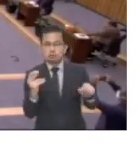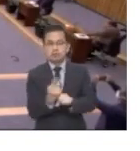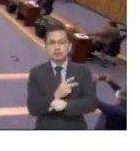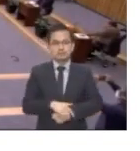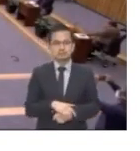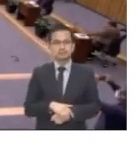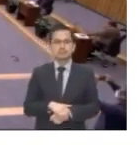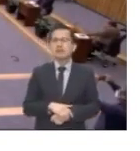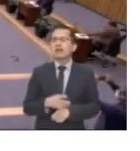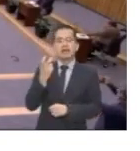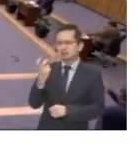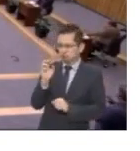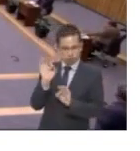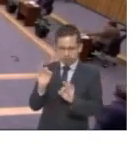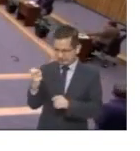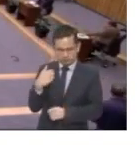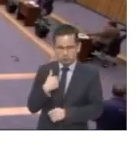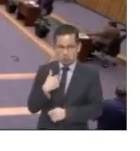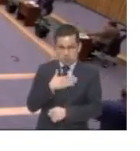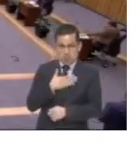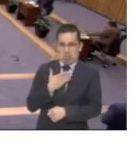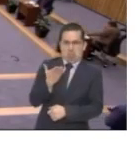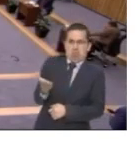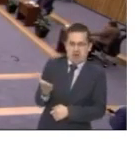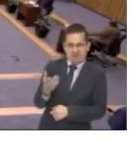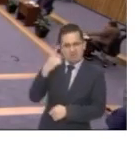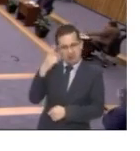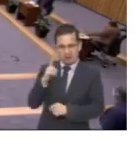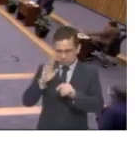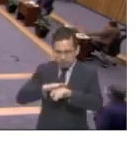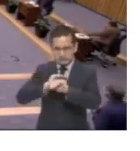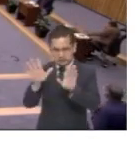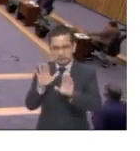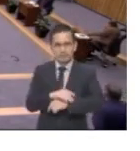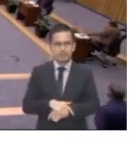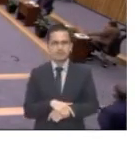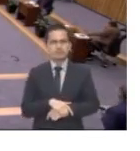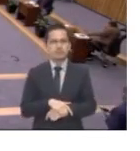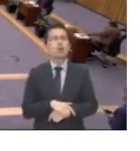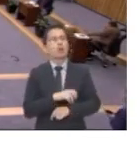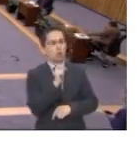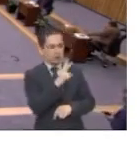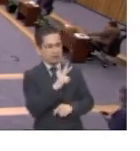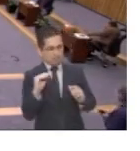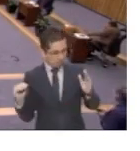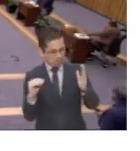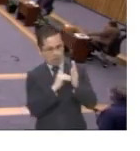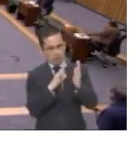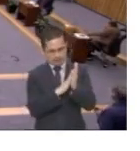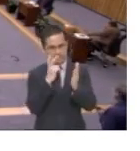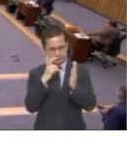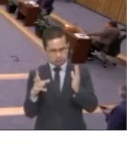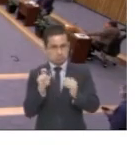a presentar el recurso de apelación contra esta chica nada contra este atentado contra la